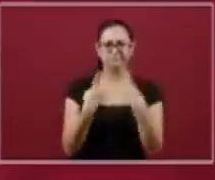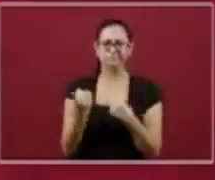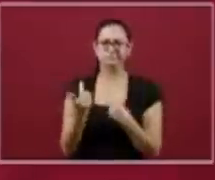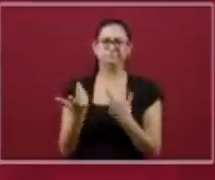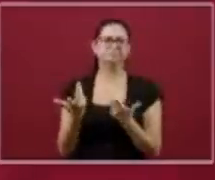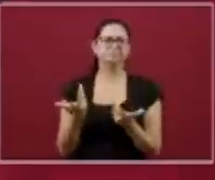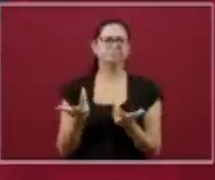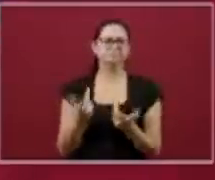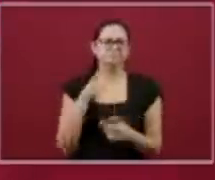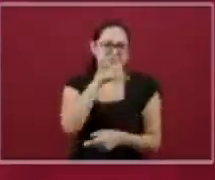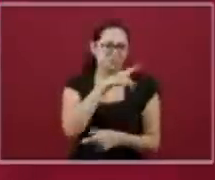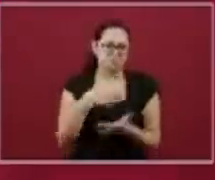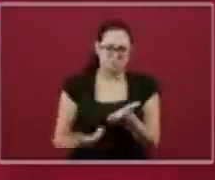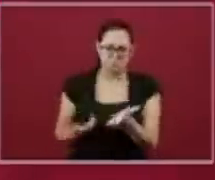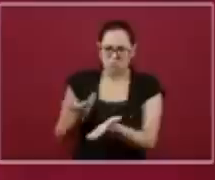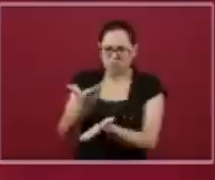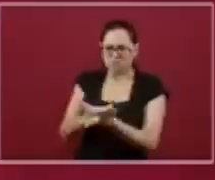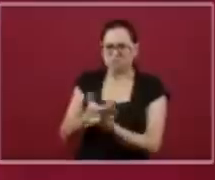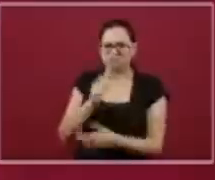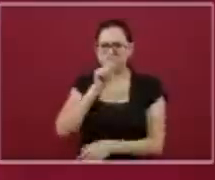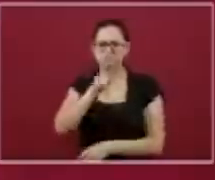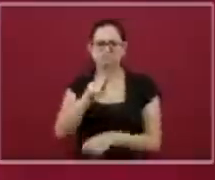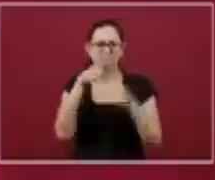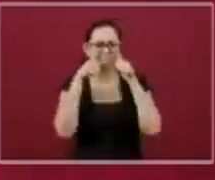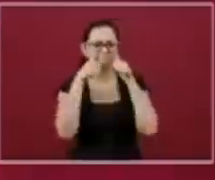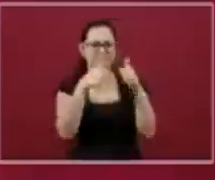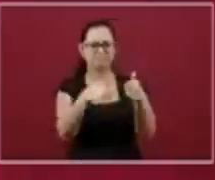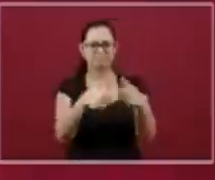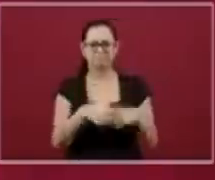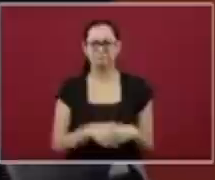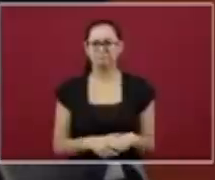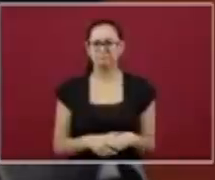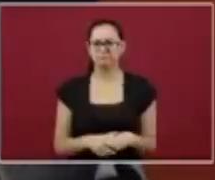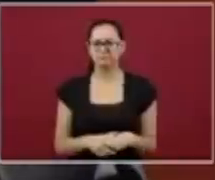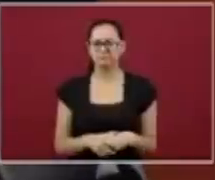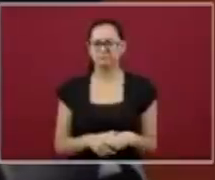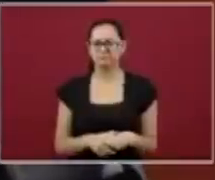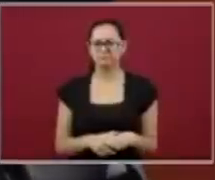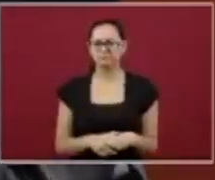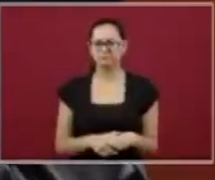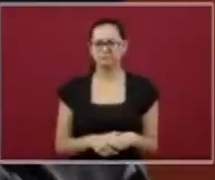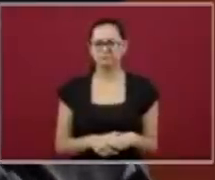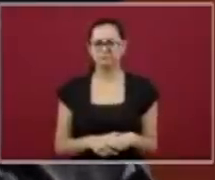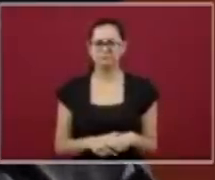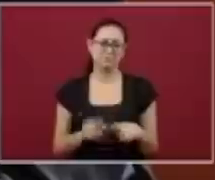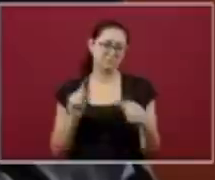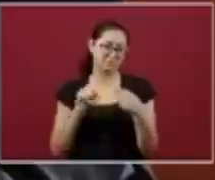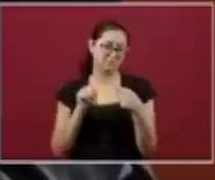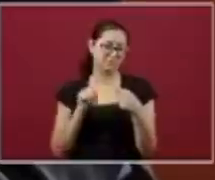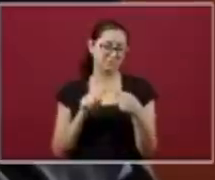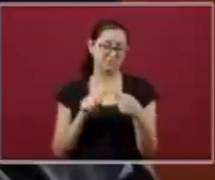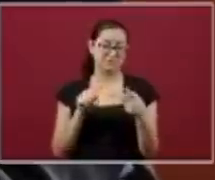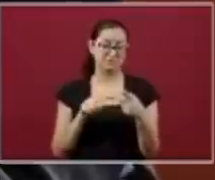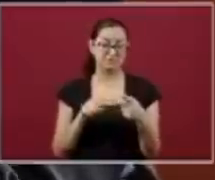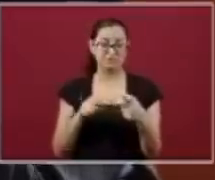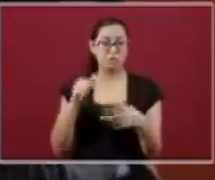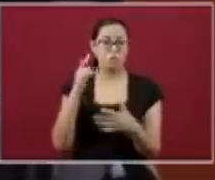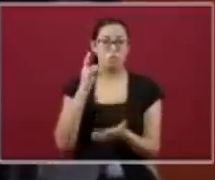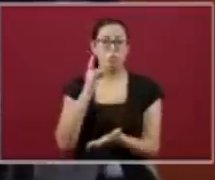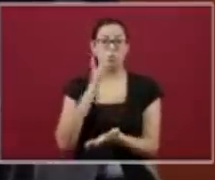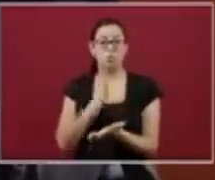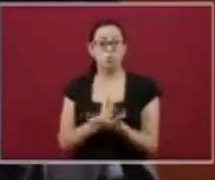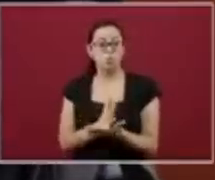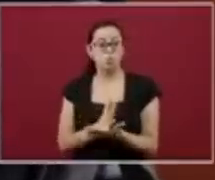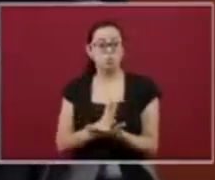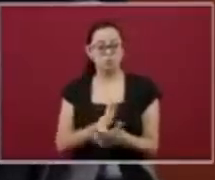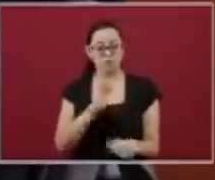tener lo que ellos proponen. Ese es el primer paso para dejar atrás una mentalidad defensiva. La